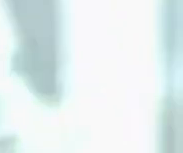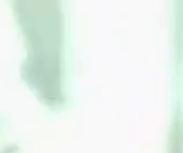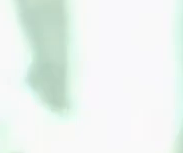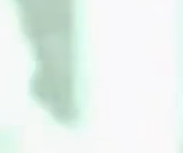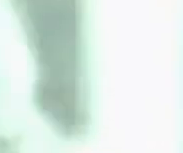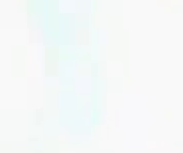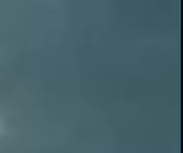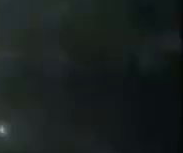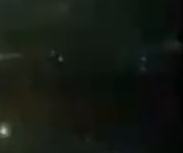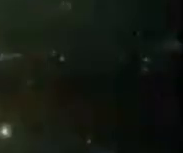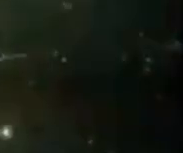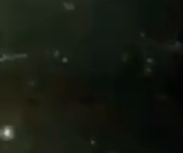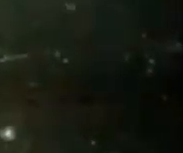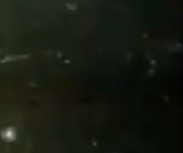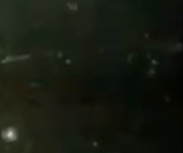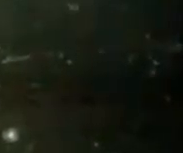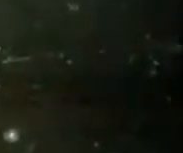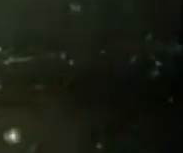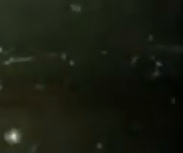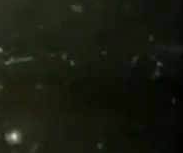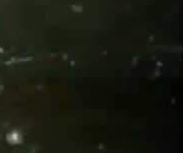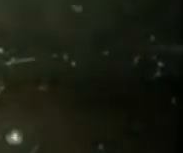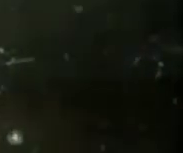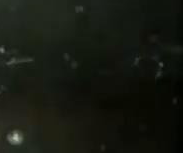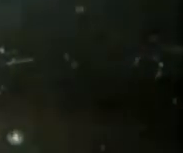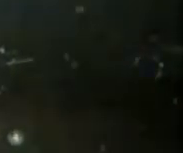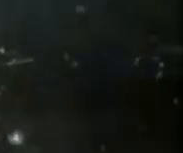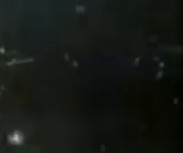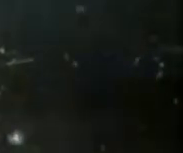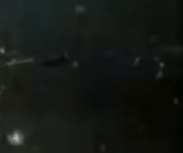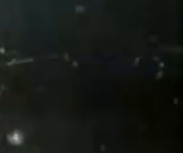de las drogas no es un lugar feliz. Busca la línea de la vida,